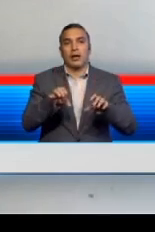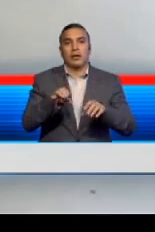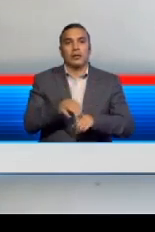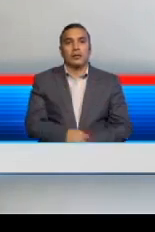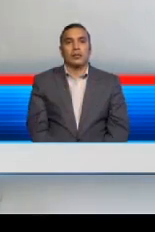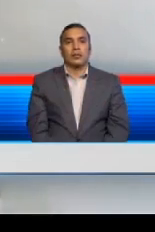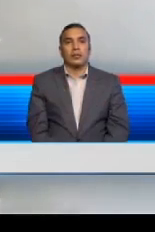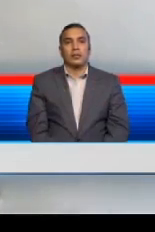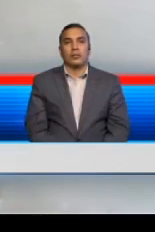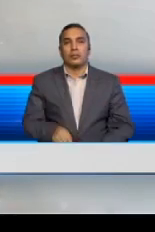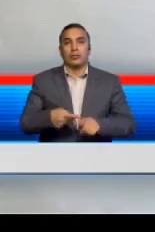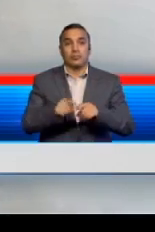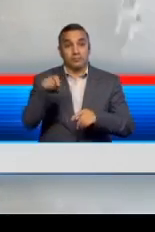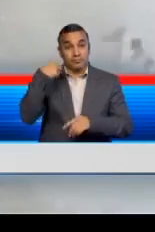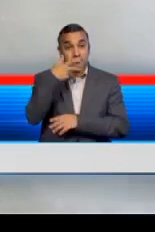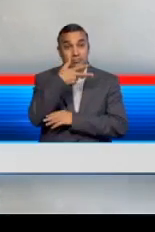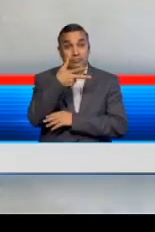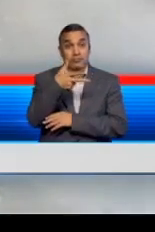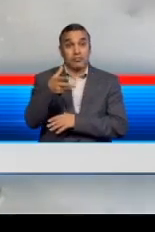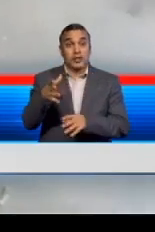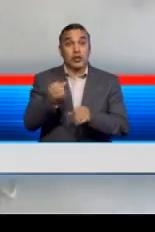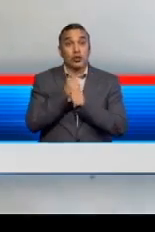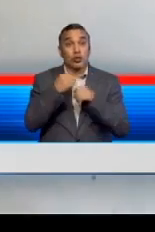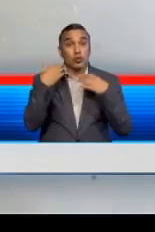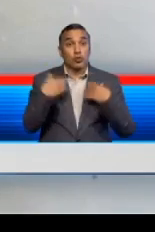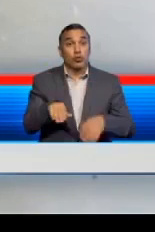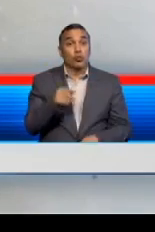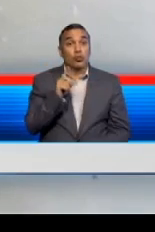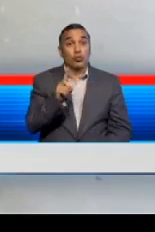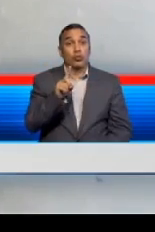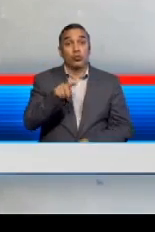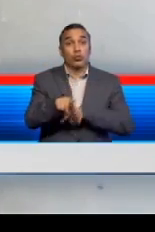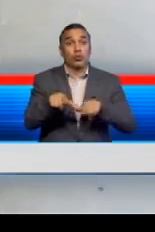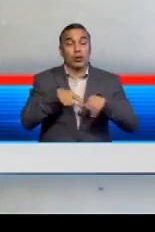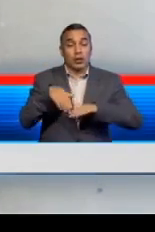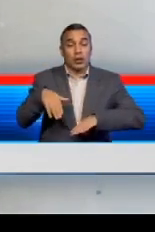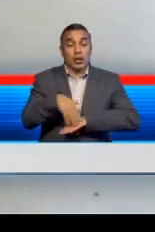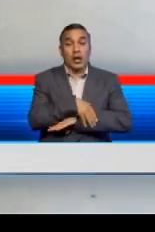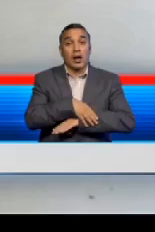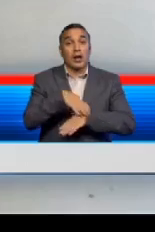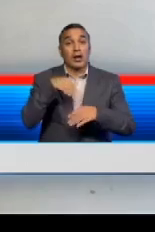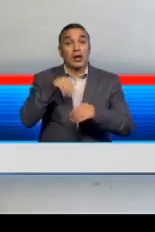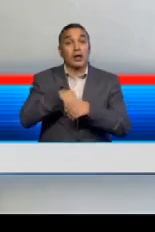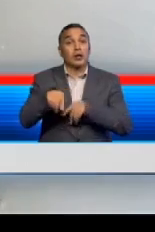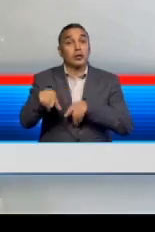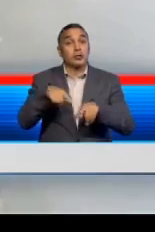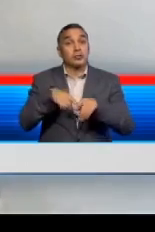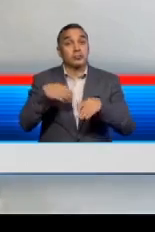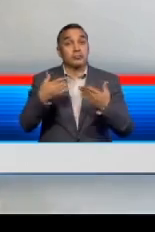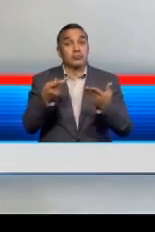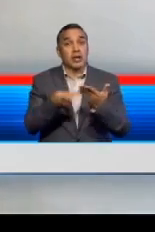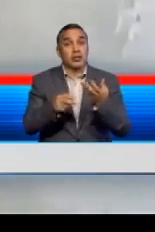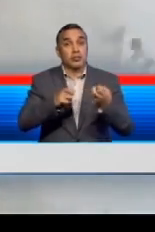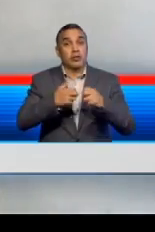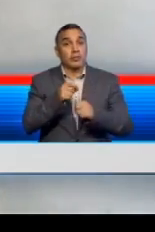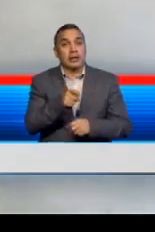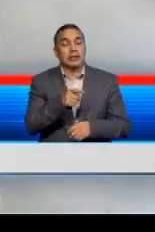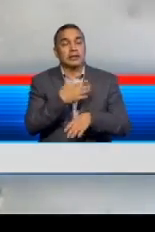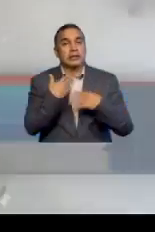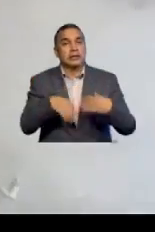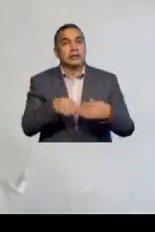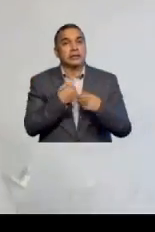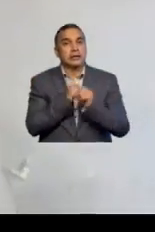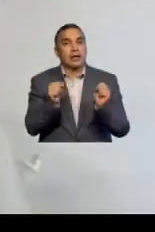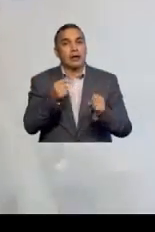severo. El momento quedó grabado por cámaras de seguridad ubicadas en las calles de Medio Oriente donde se presentó el suceso. Pamela